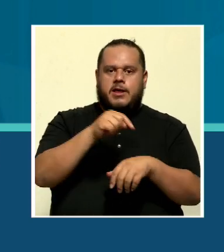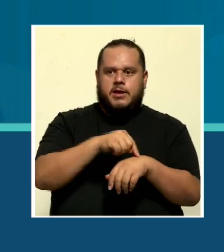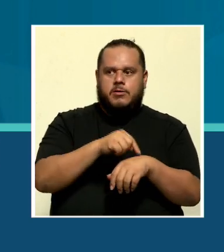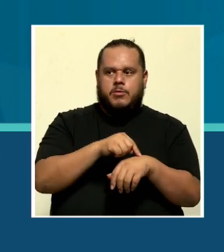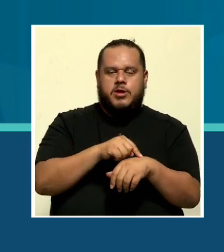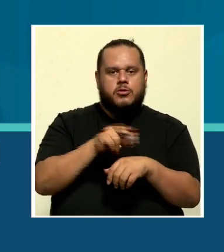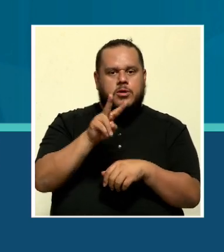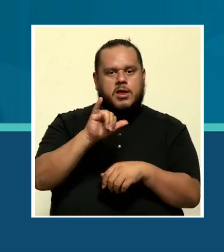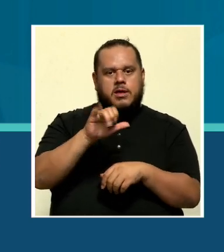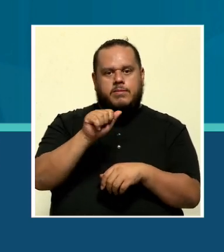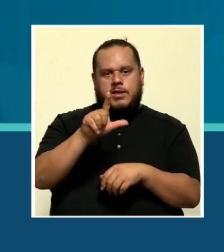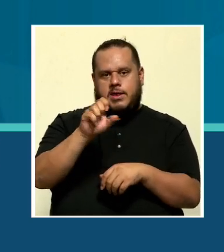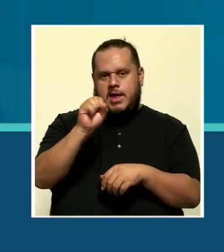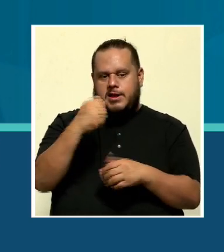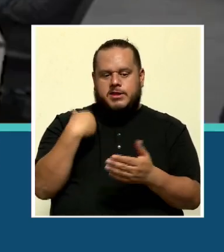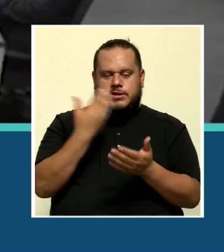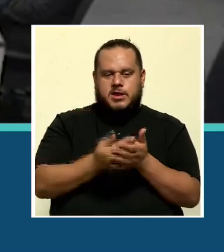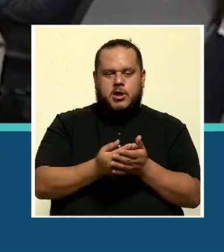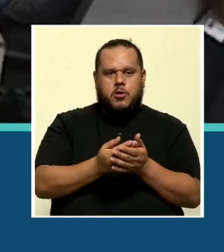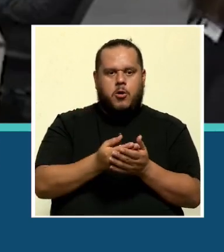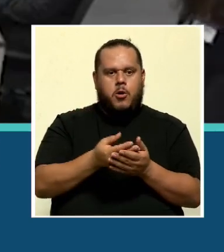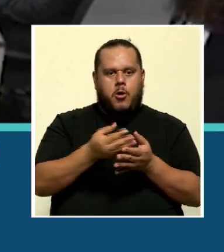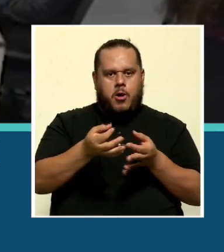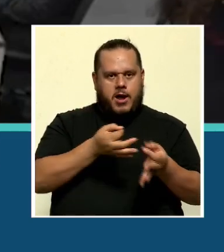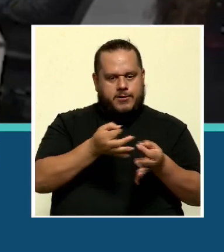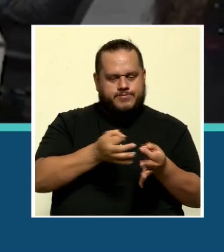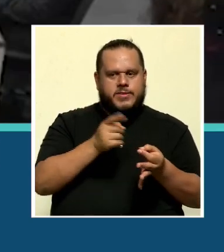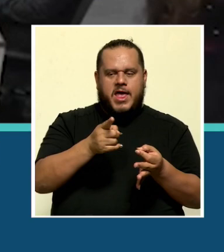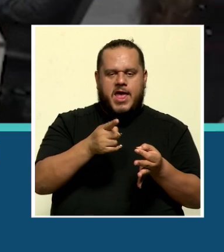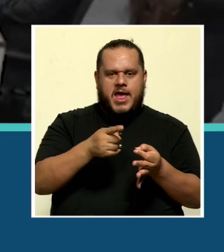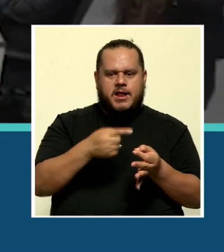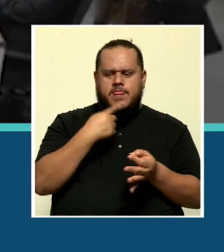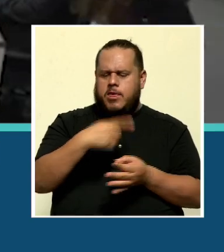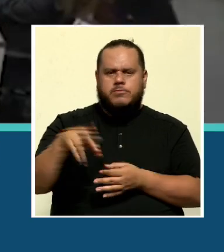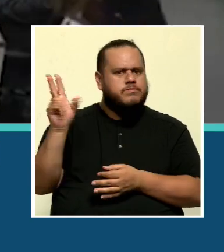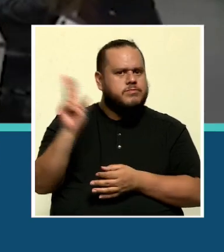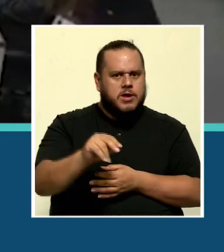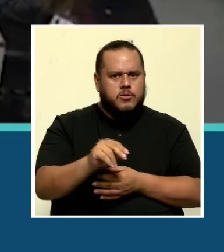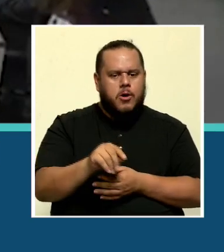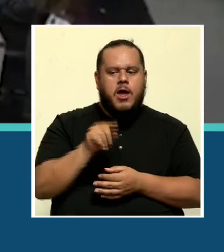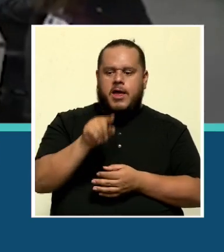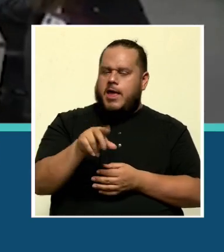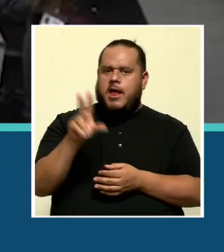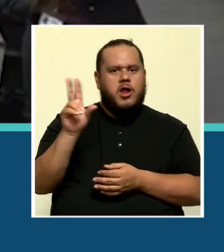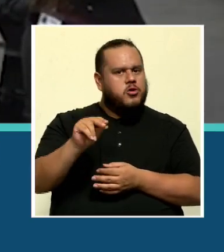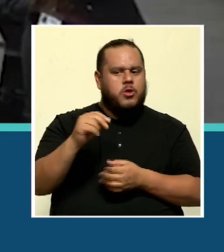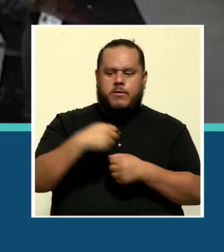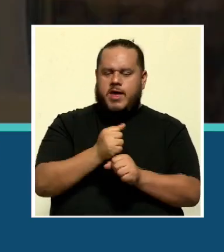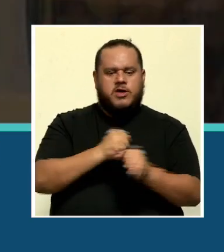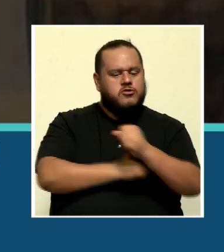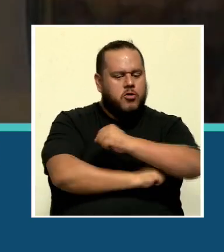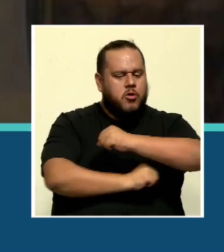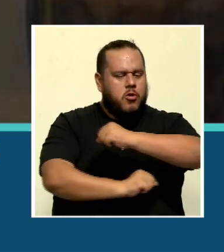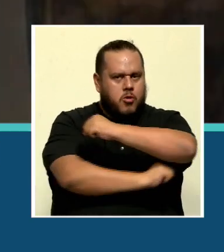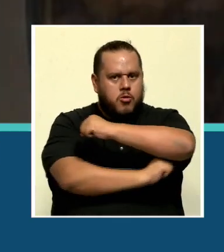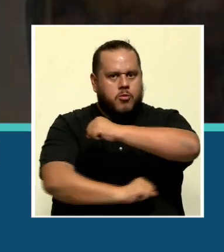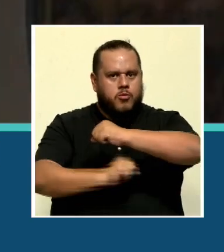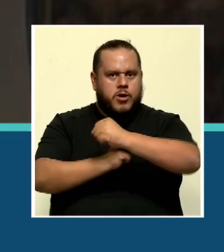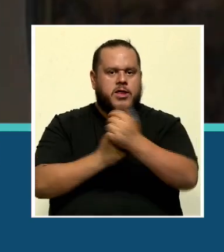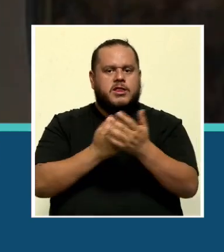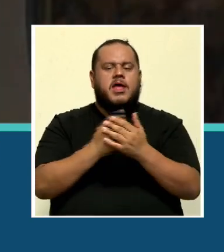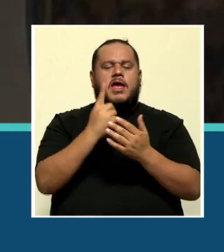que Viales llegó a la comparecencia, él negó en esa ocasión que hubiese construido un puente en la propiedad de un